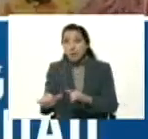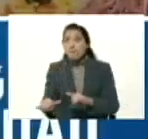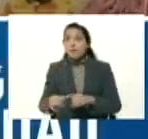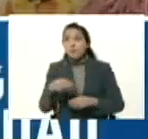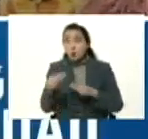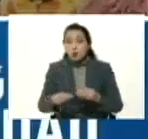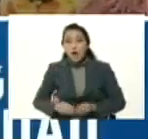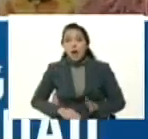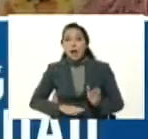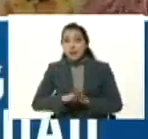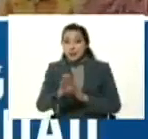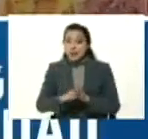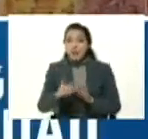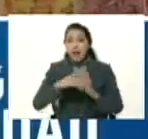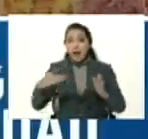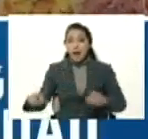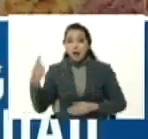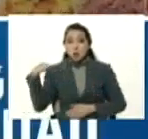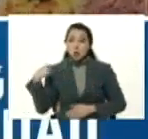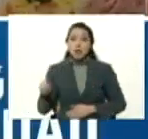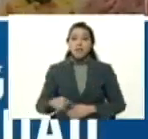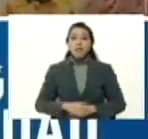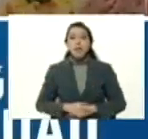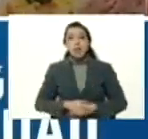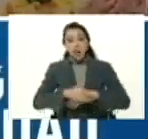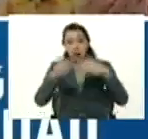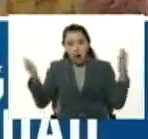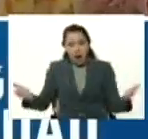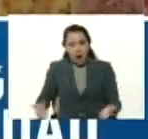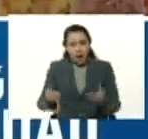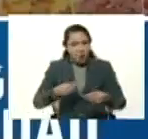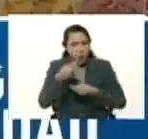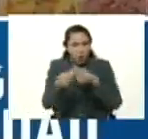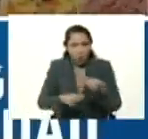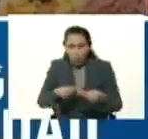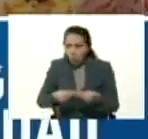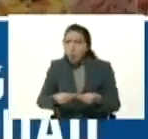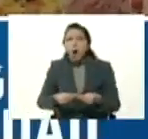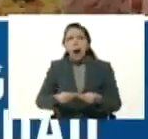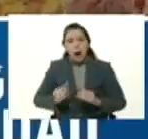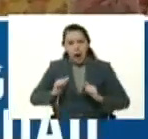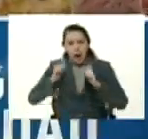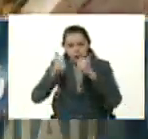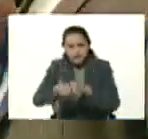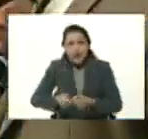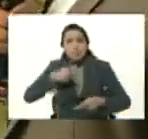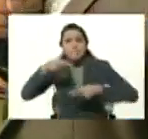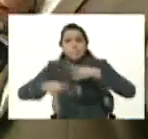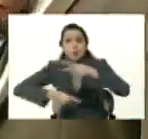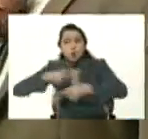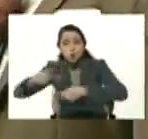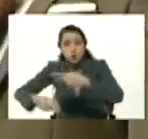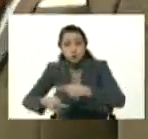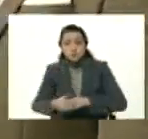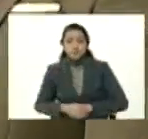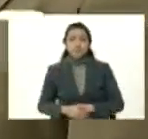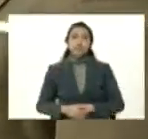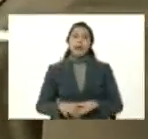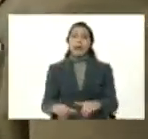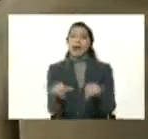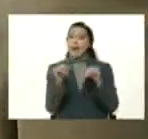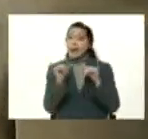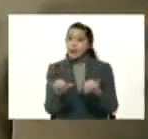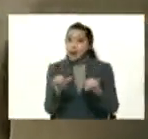derecho, o sea, las materias primas, que lo que va a hacer es el impulso de la producción primaria para y la precisamente producción.